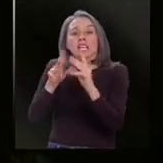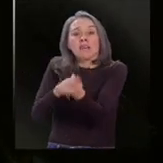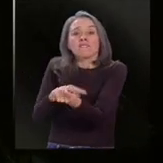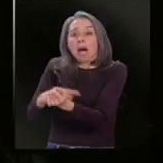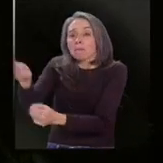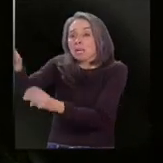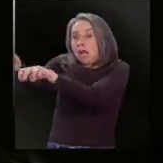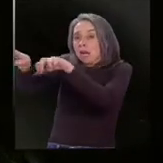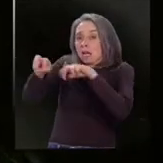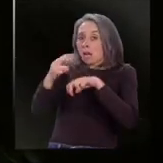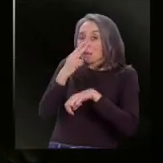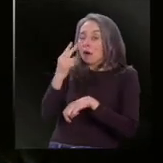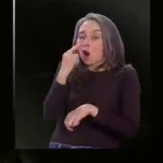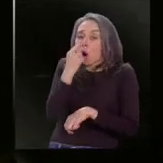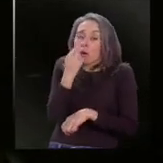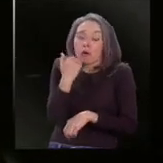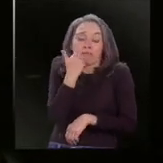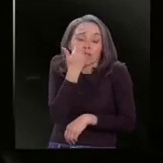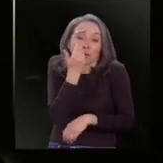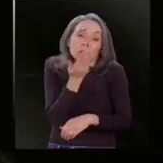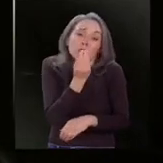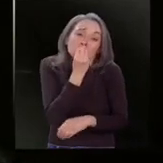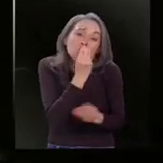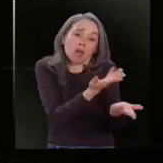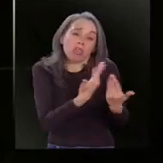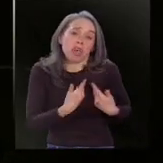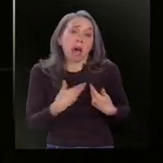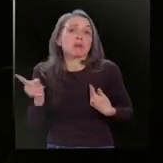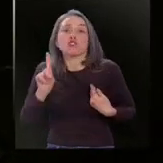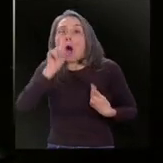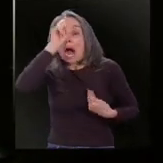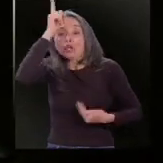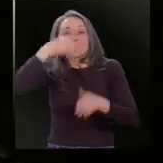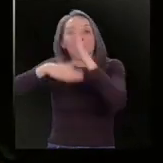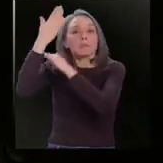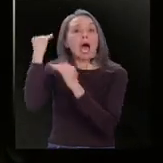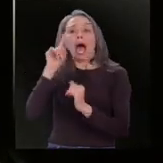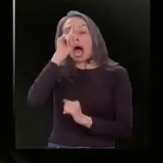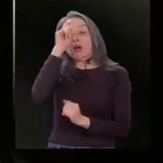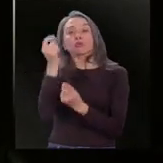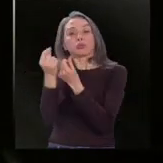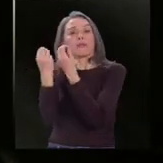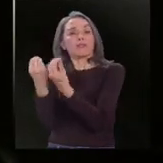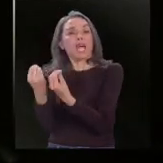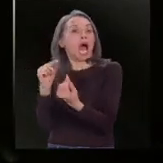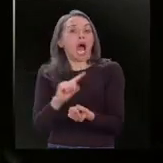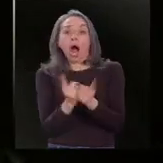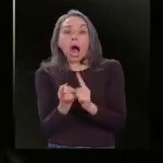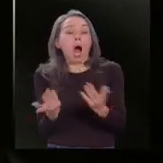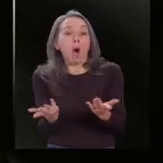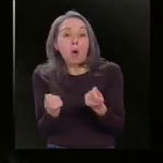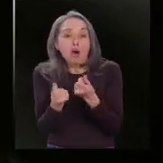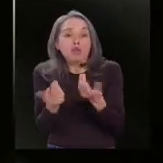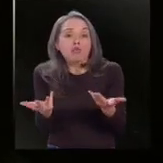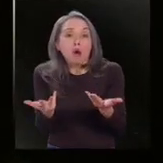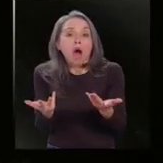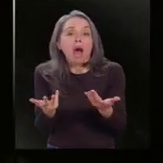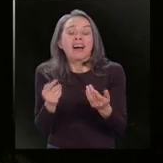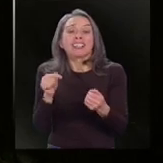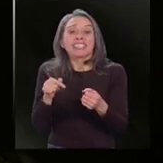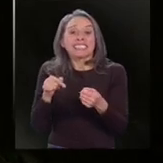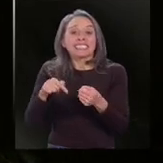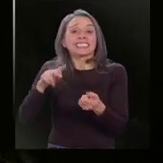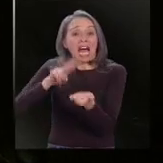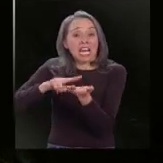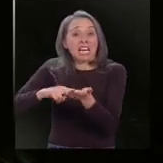en los ojos a buscar comida, porque no es lo suyo. No están acostumbrados. Yo creo que esta realidad nos desnudó